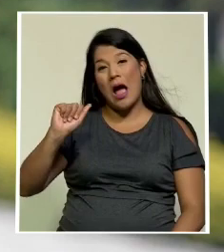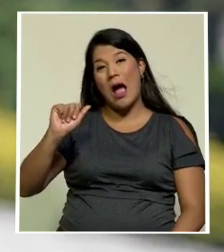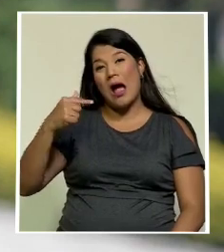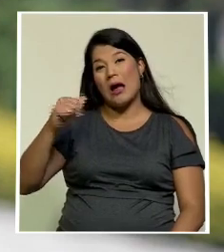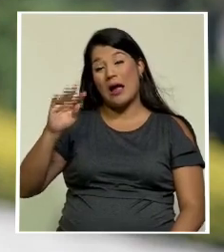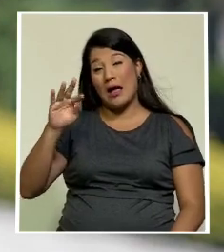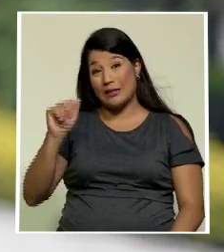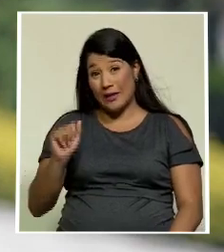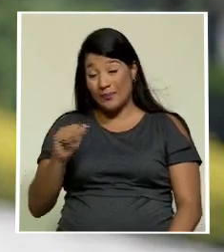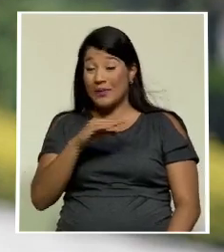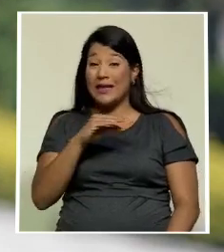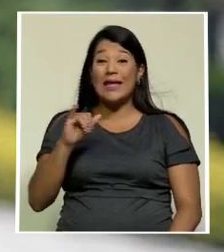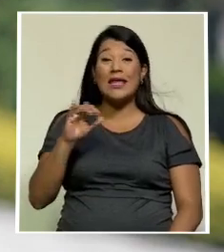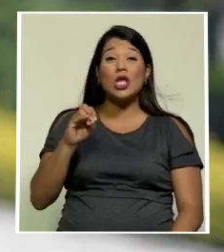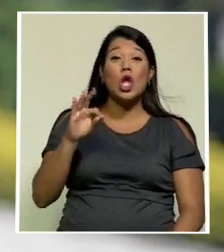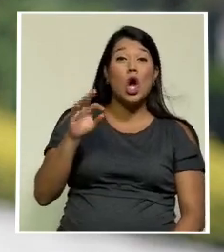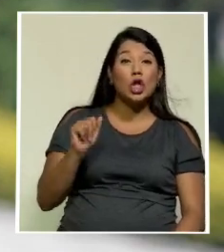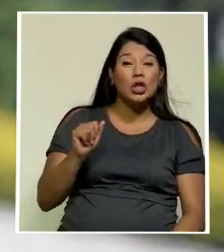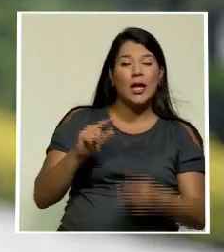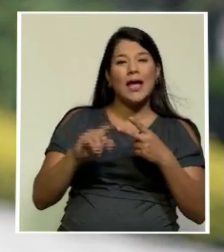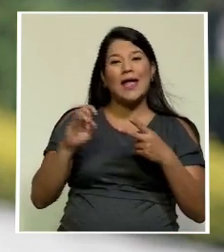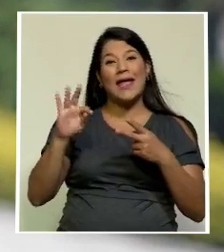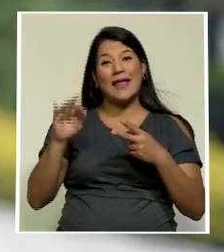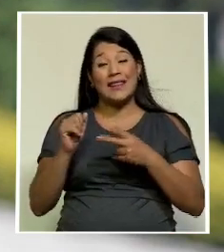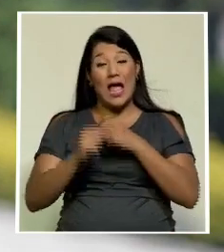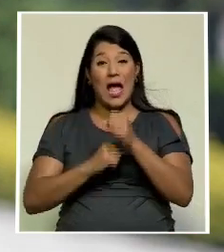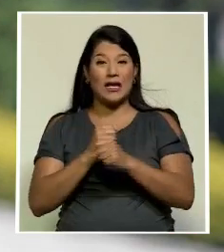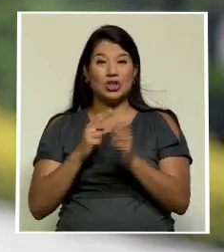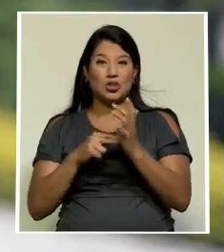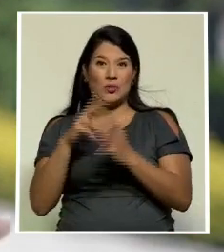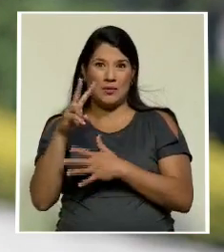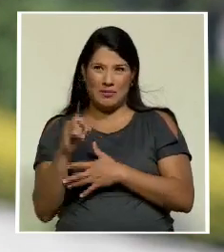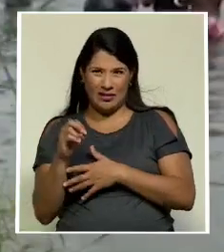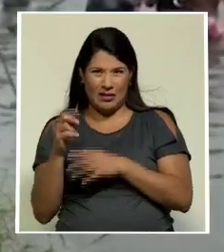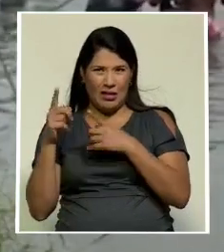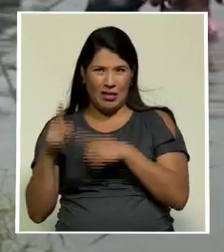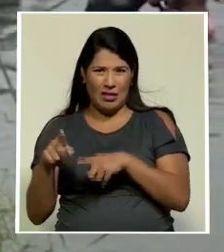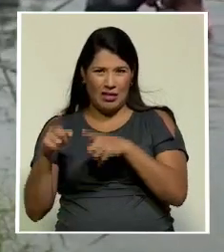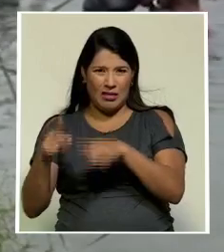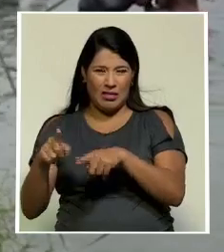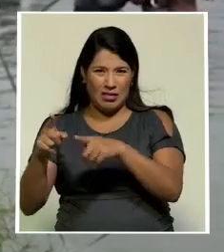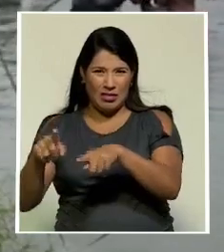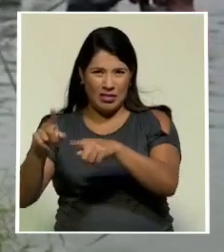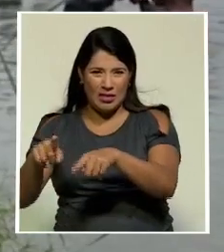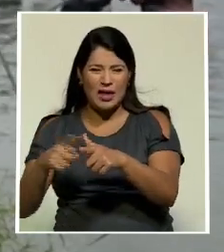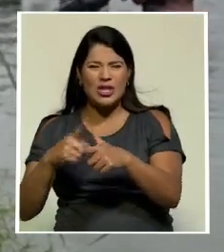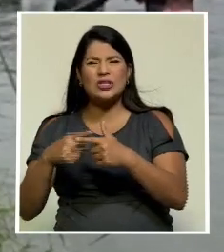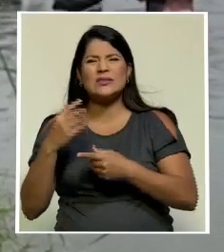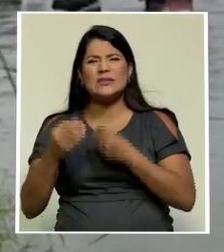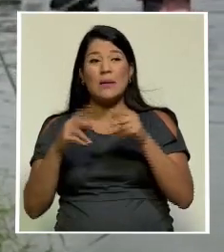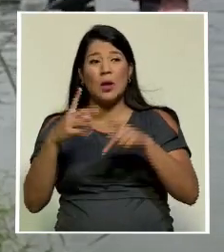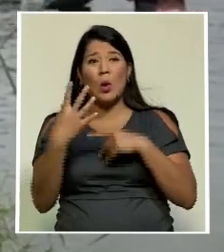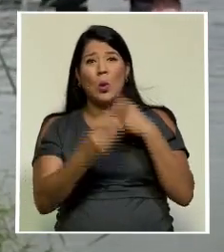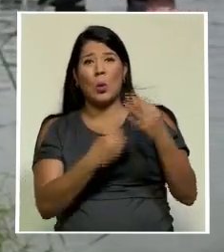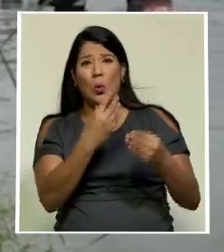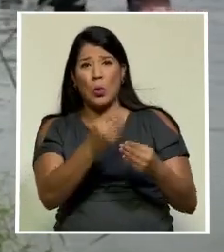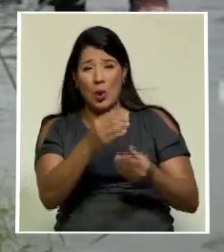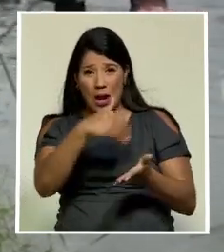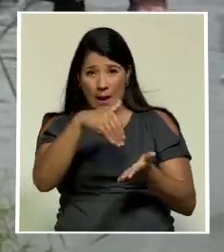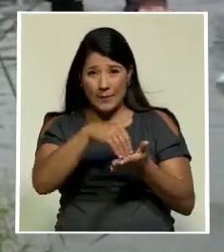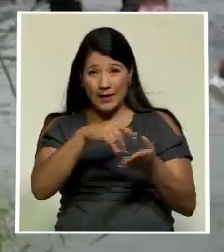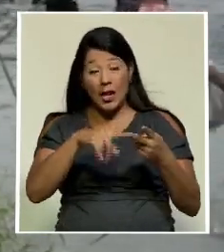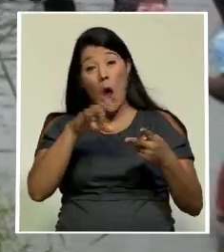2020. Y se sabe, ¿verdad?, que la gente migra ya sea a las cabeceras departamentales, a la capital, o también esa